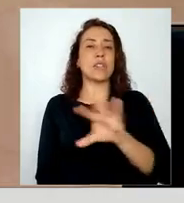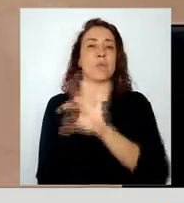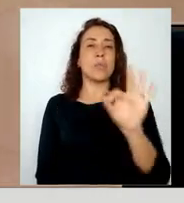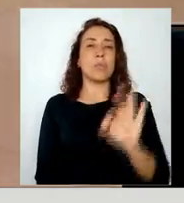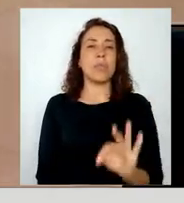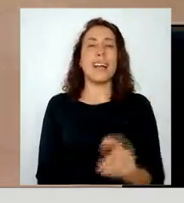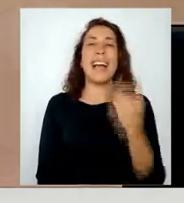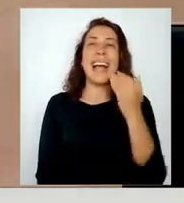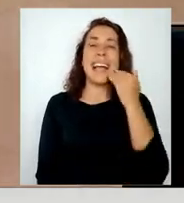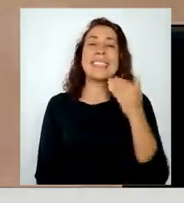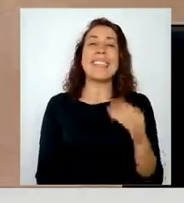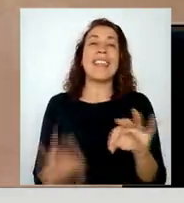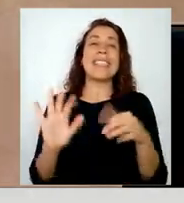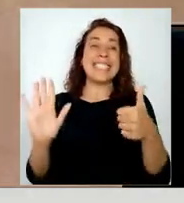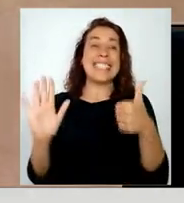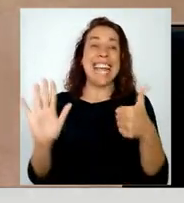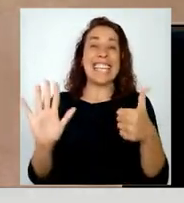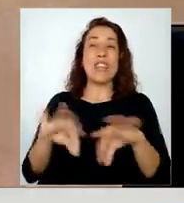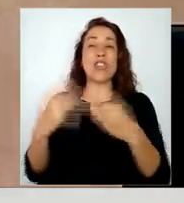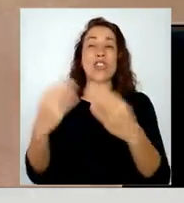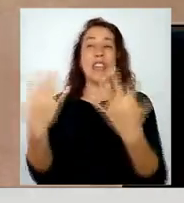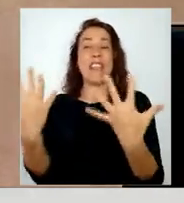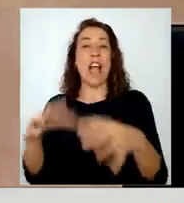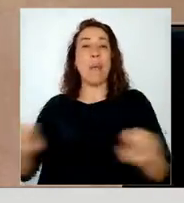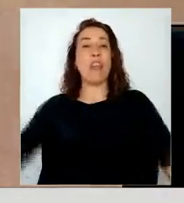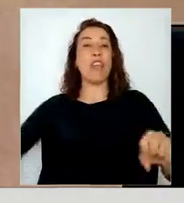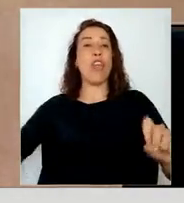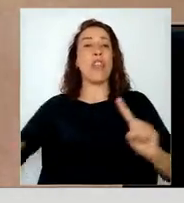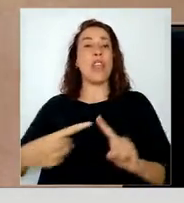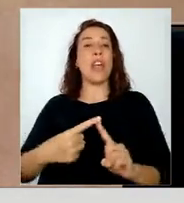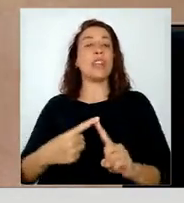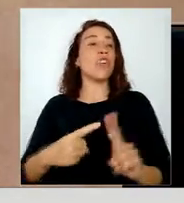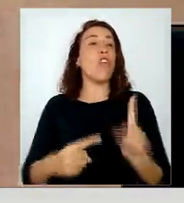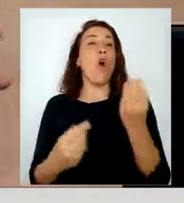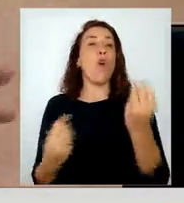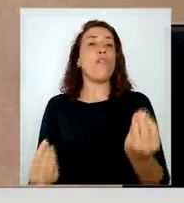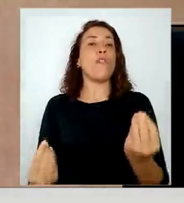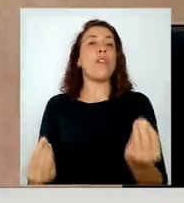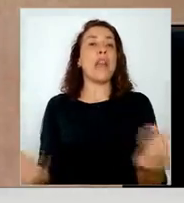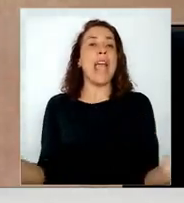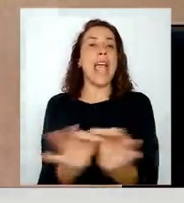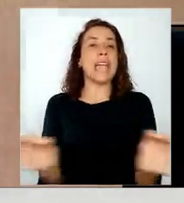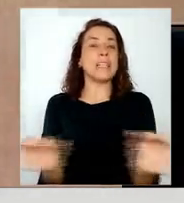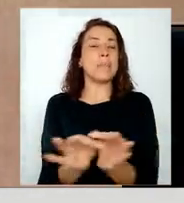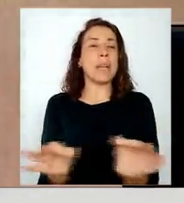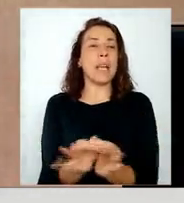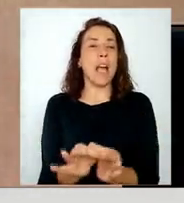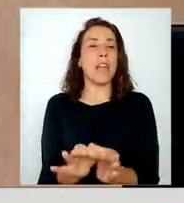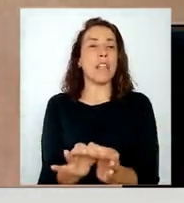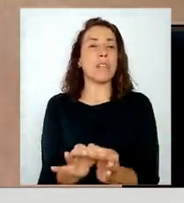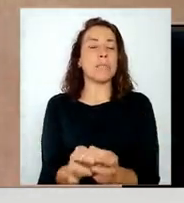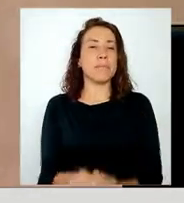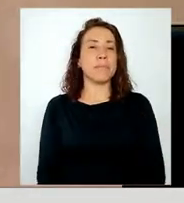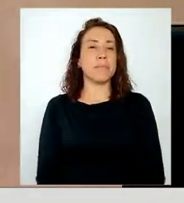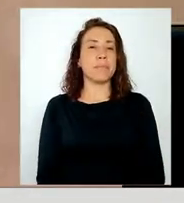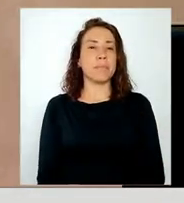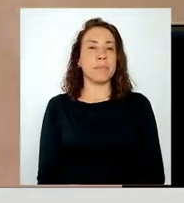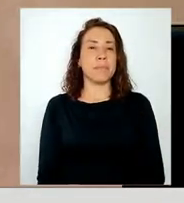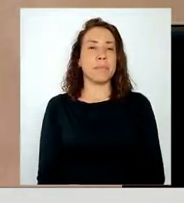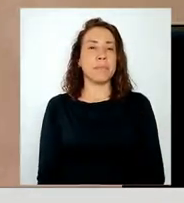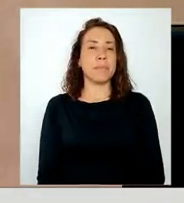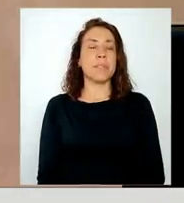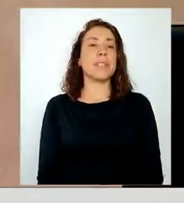diez tratos directos no fueron debidamente justificados como puede verse si uno le agrega a que el 70%